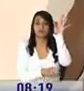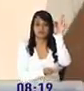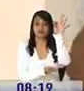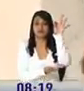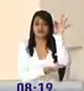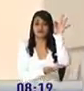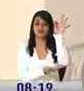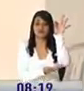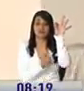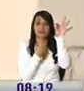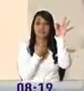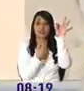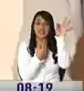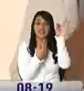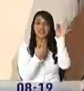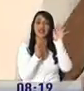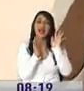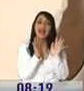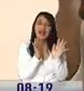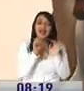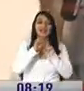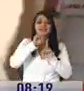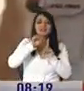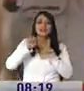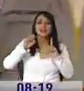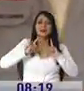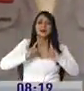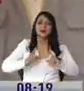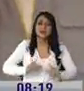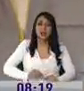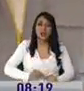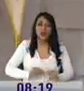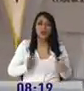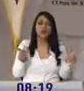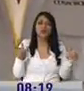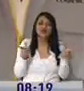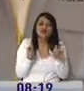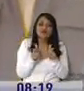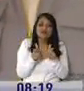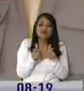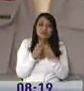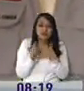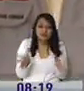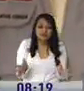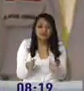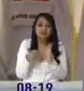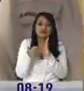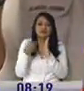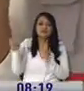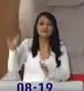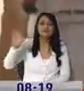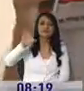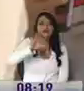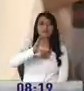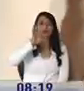lo llaman bonito optimizar el sistema de salud pero están diciendo fomentar con incentivos tributarios la inversión privada para solucionar el